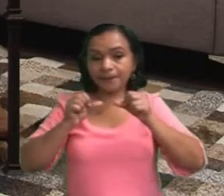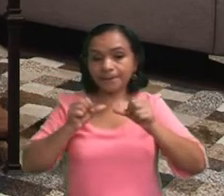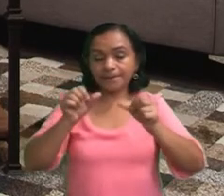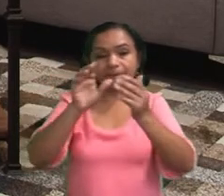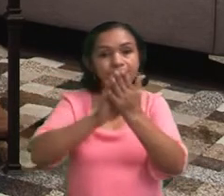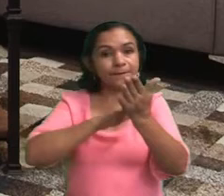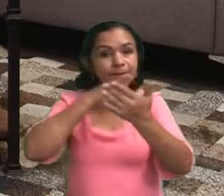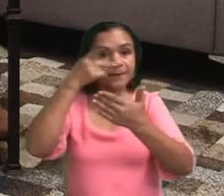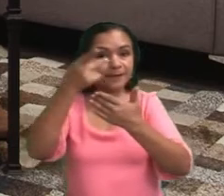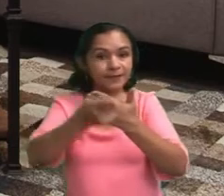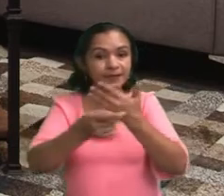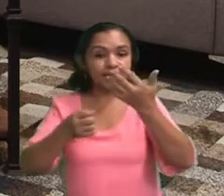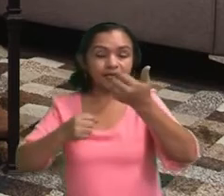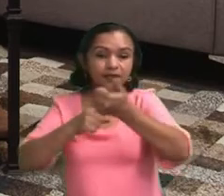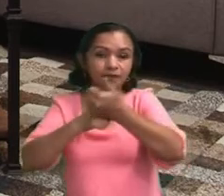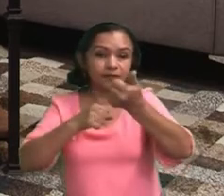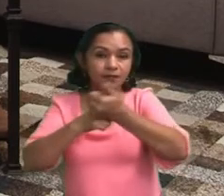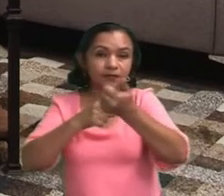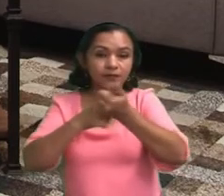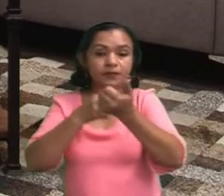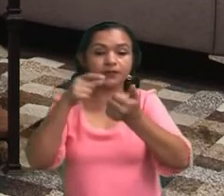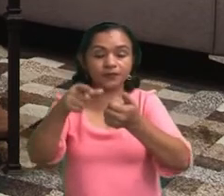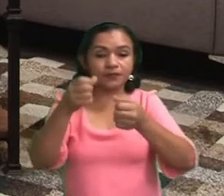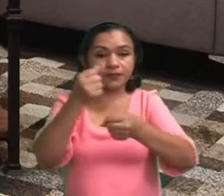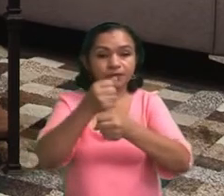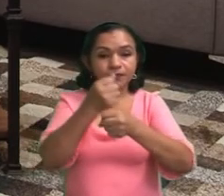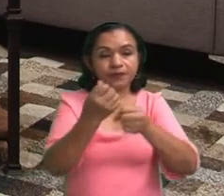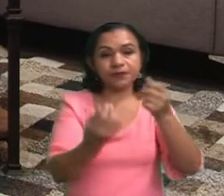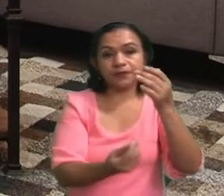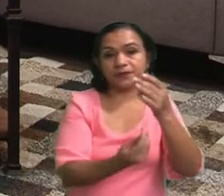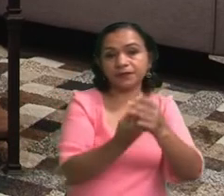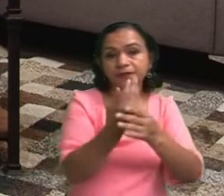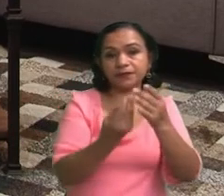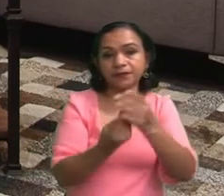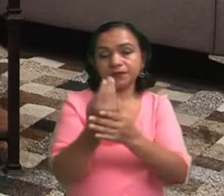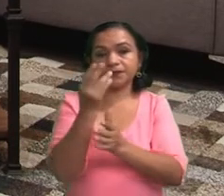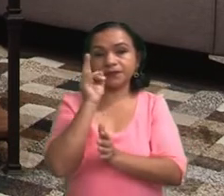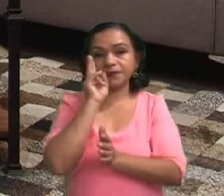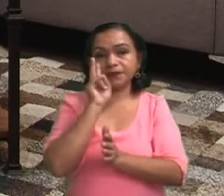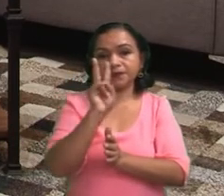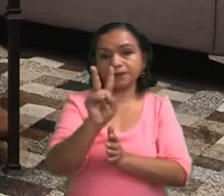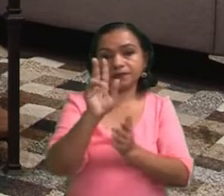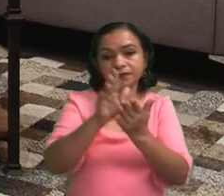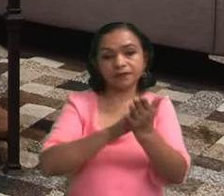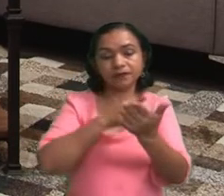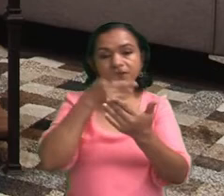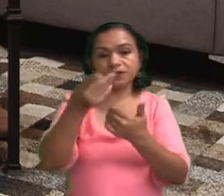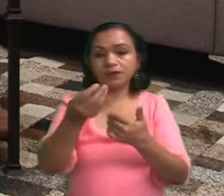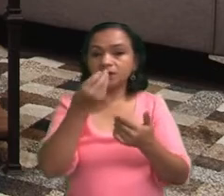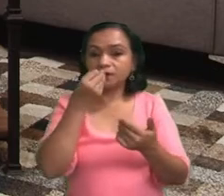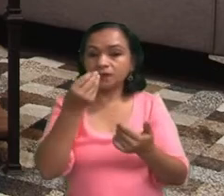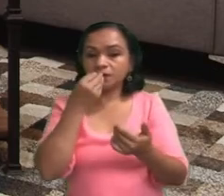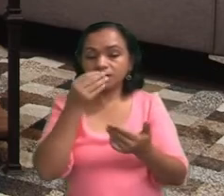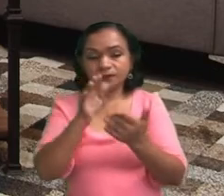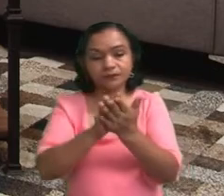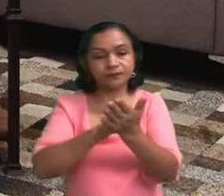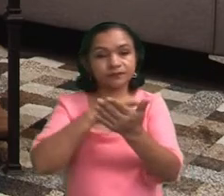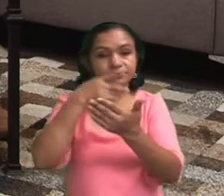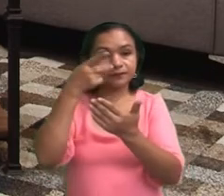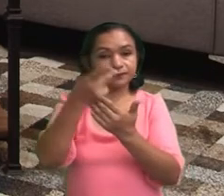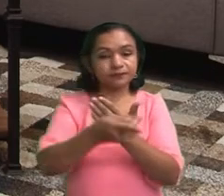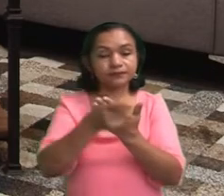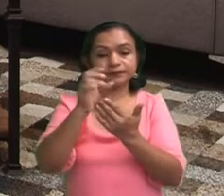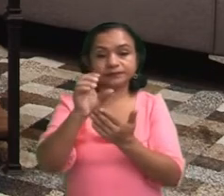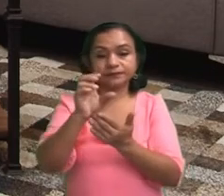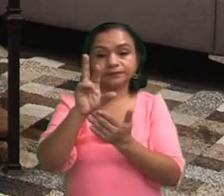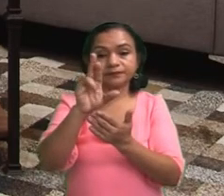que vinieran a respaldar esta producción. Entonces, vos ves el programa productivo alimentario, el programa